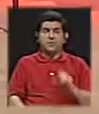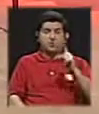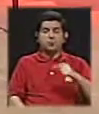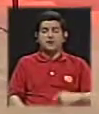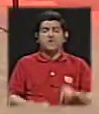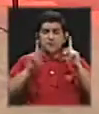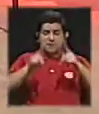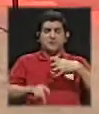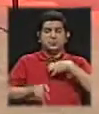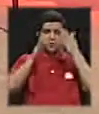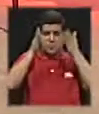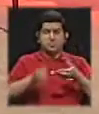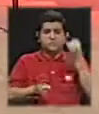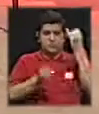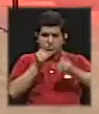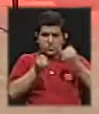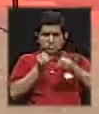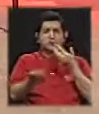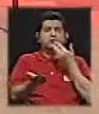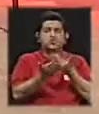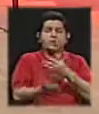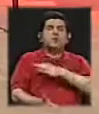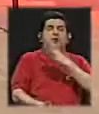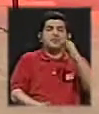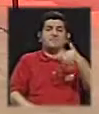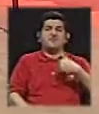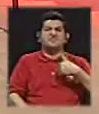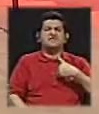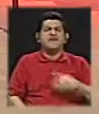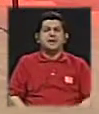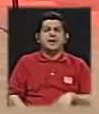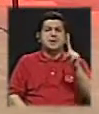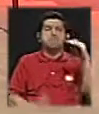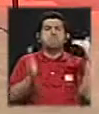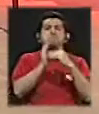poseedor de los últimos que quedaba de buena fe, que tenía alrededor de